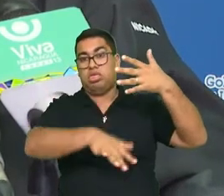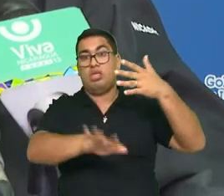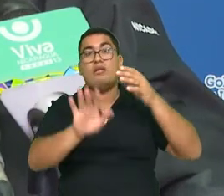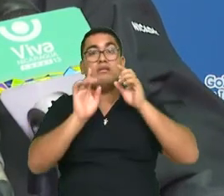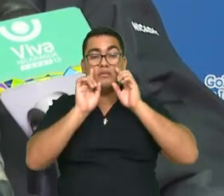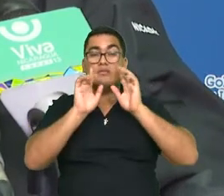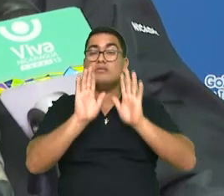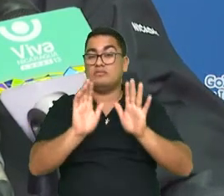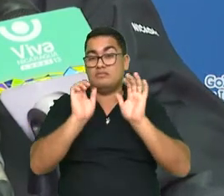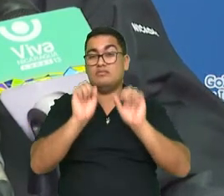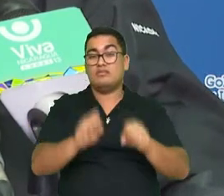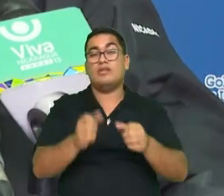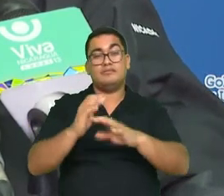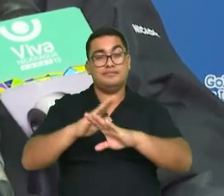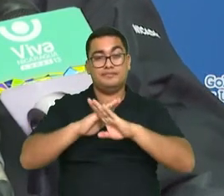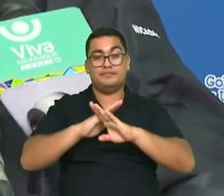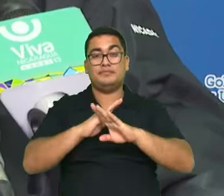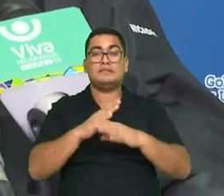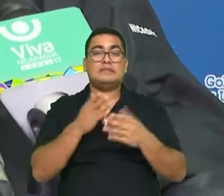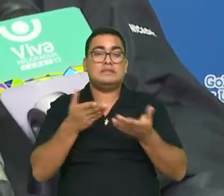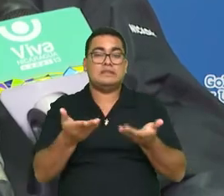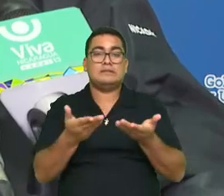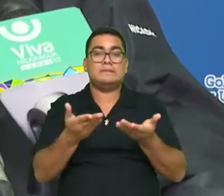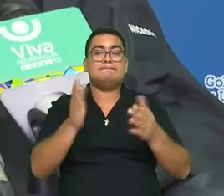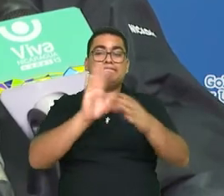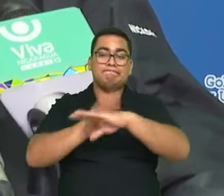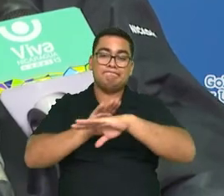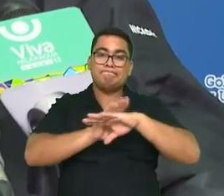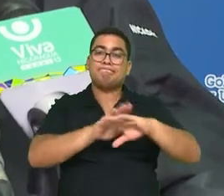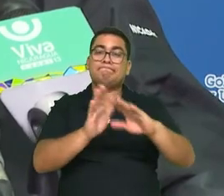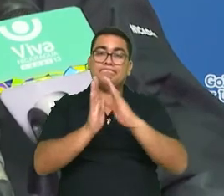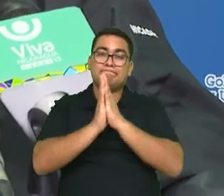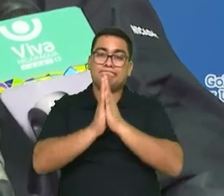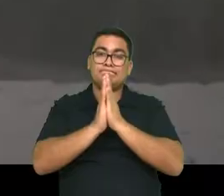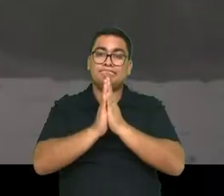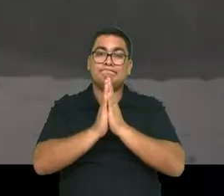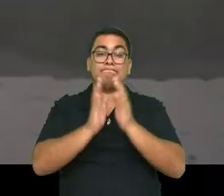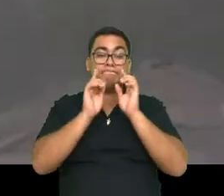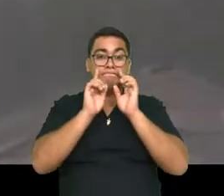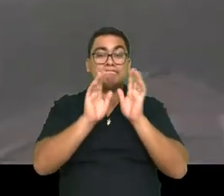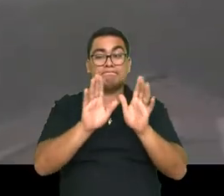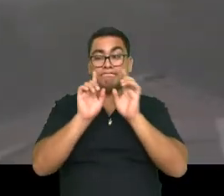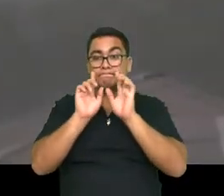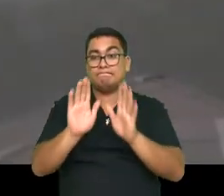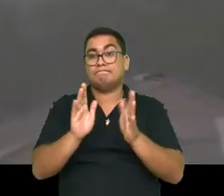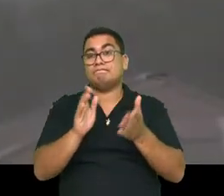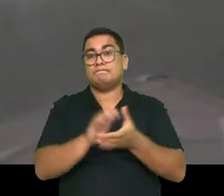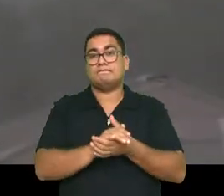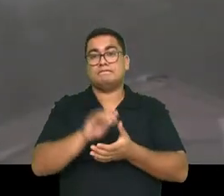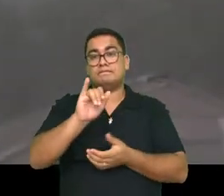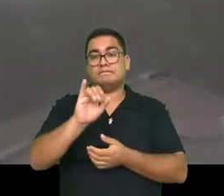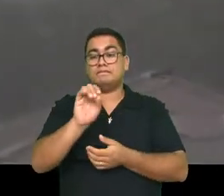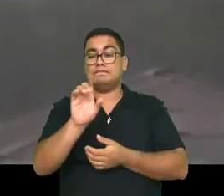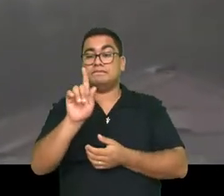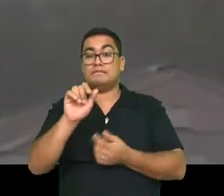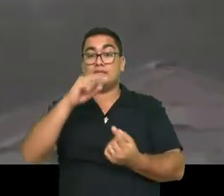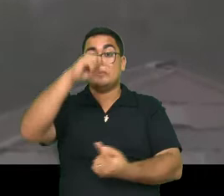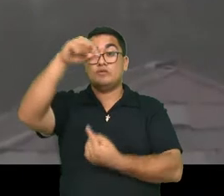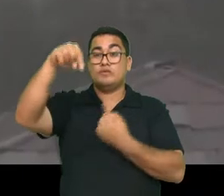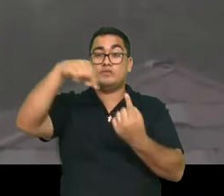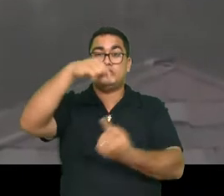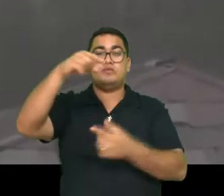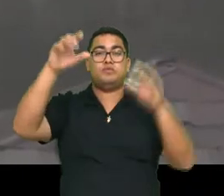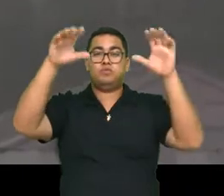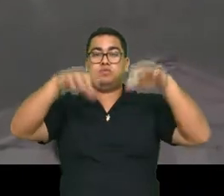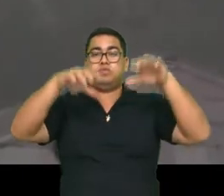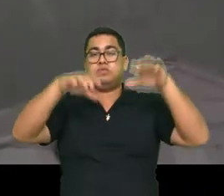anegamiento, por tanto siempre pues el llamado a mantenernos atentos y pendientes. Iota dejó acumulados importantes de lluvias que superan